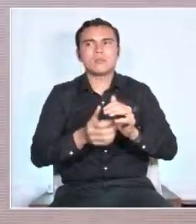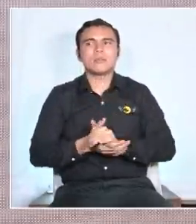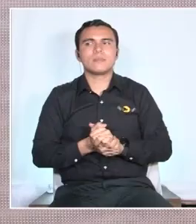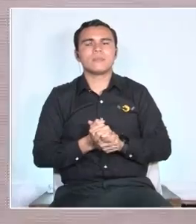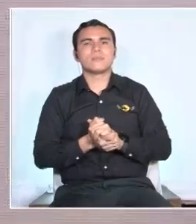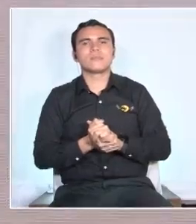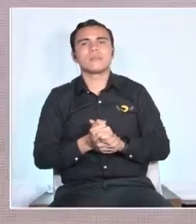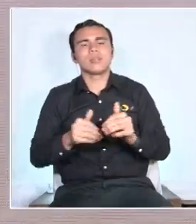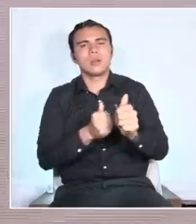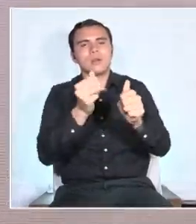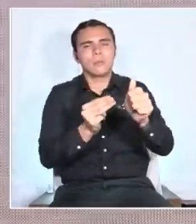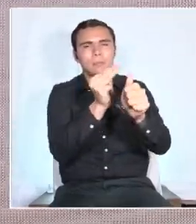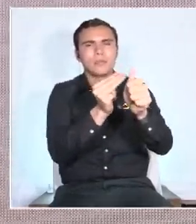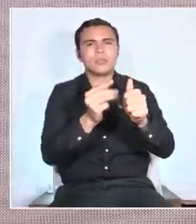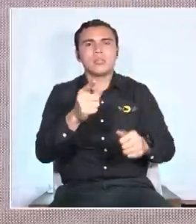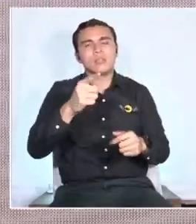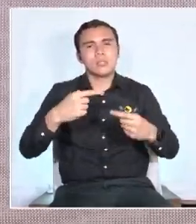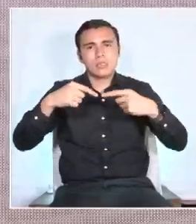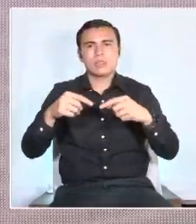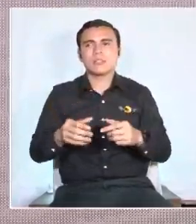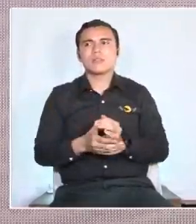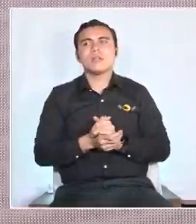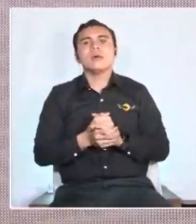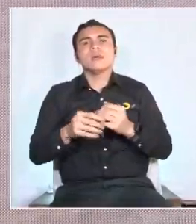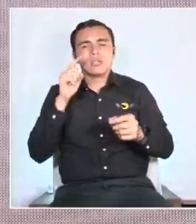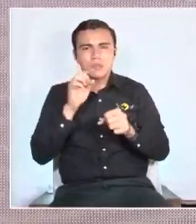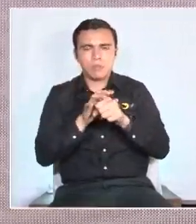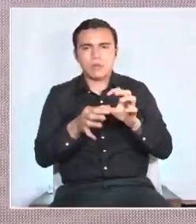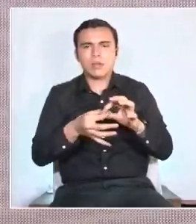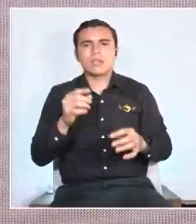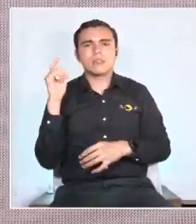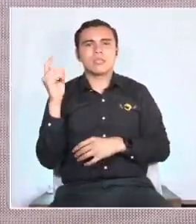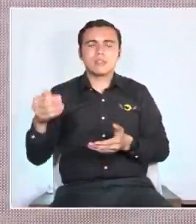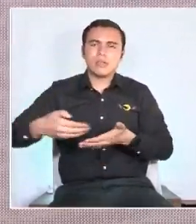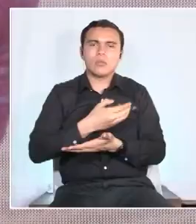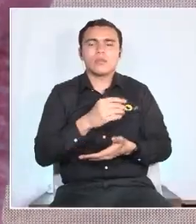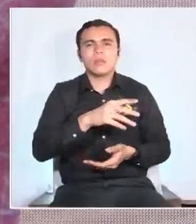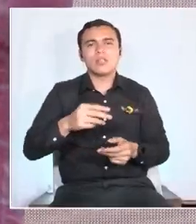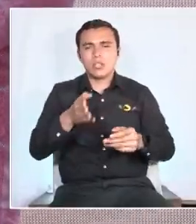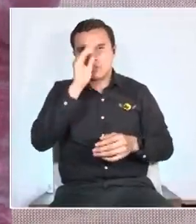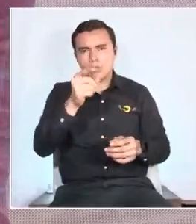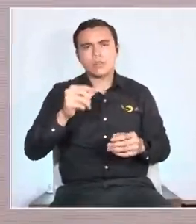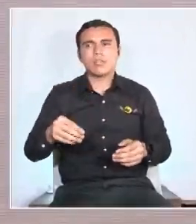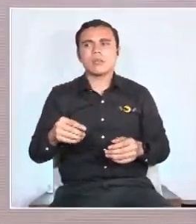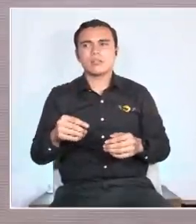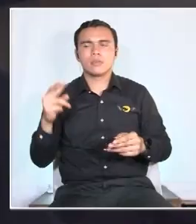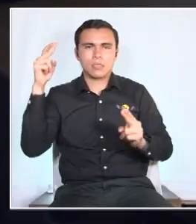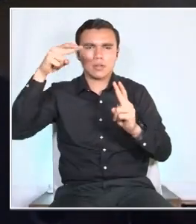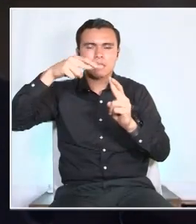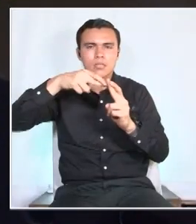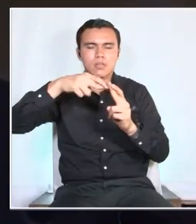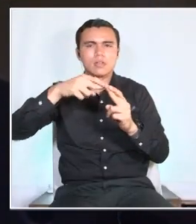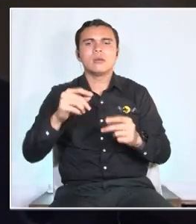Moisés Rosales, Dios te va a retar de nuevo, porque eres un hombre de retos y Dios te va a retar de nuevo. Pero dice